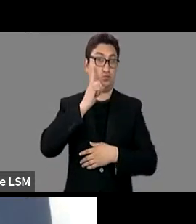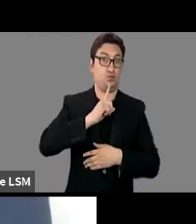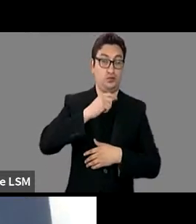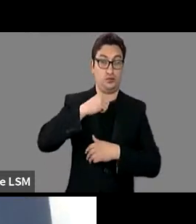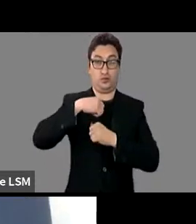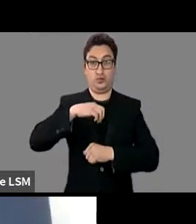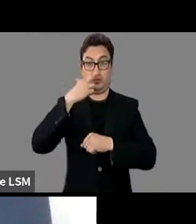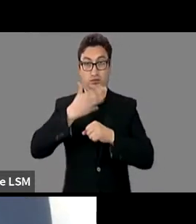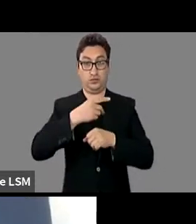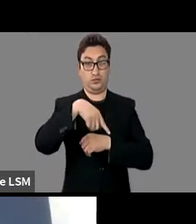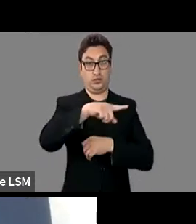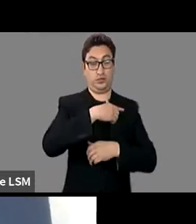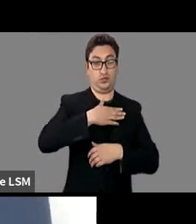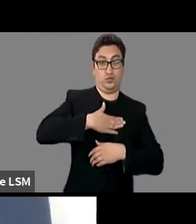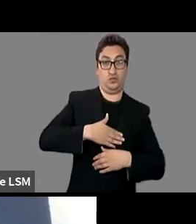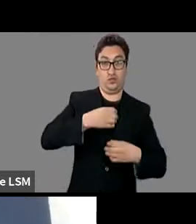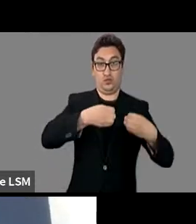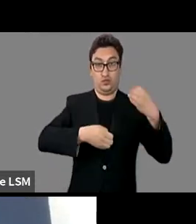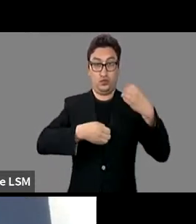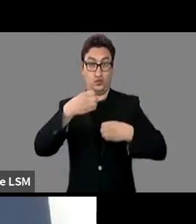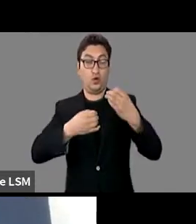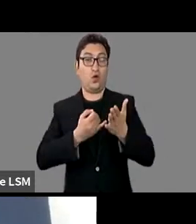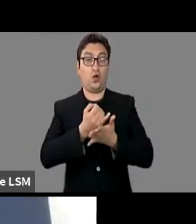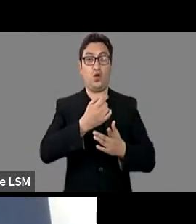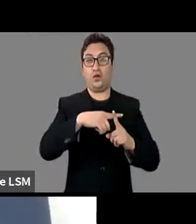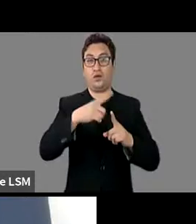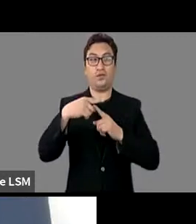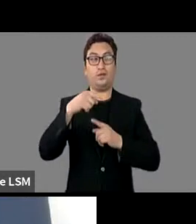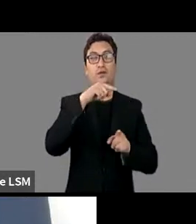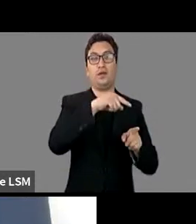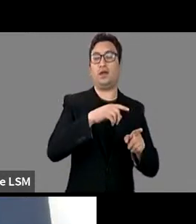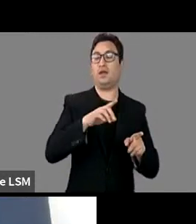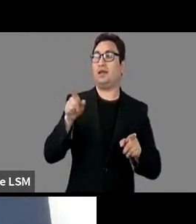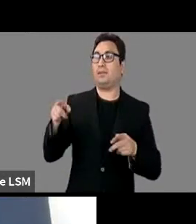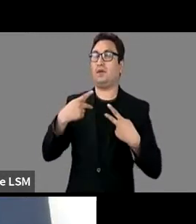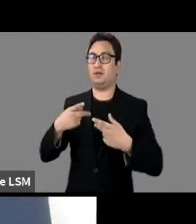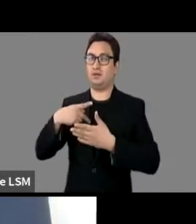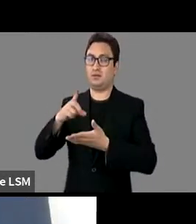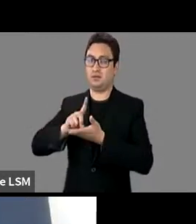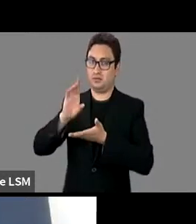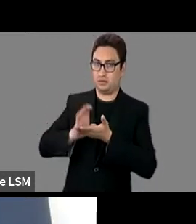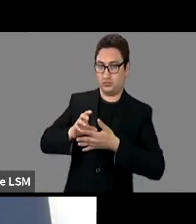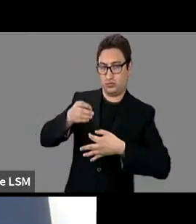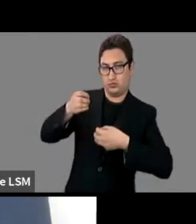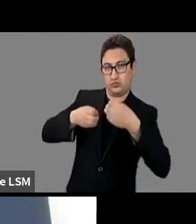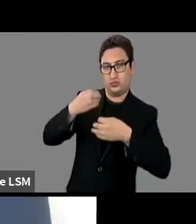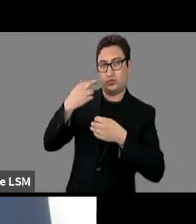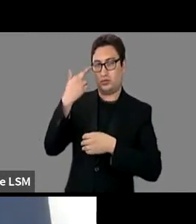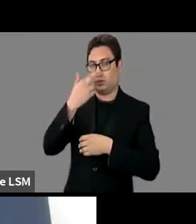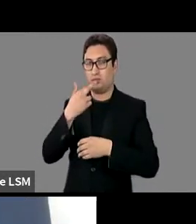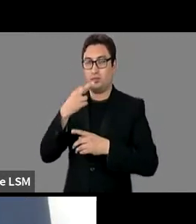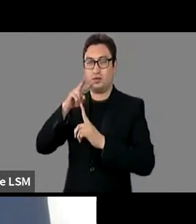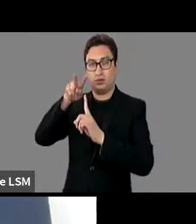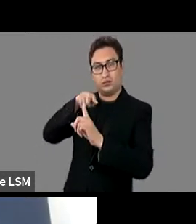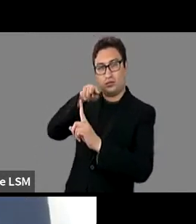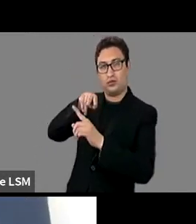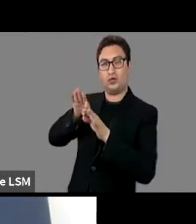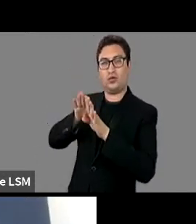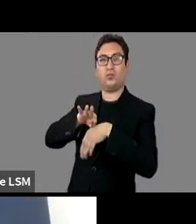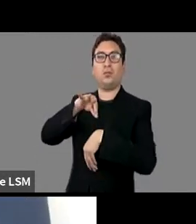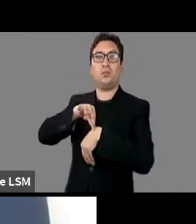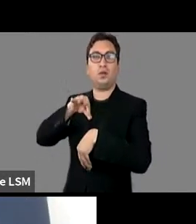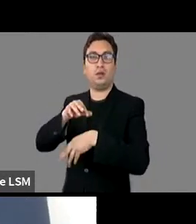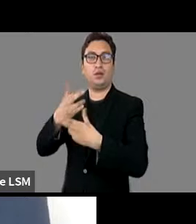determinan algún asunto donde interviene una persona con discapacidad bajo el modelo médico rehabilitador, ¿no? Donde